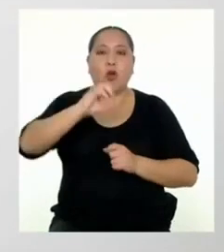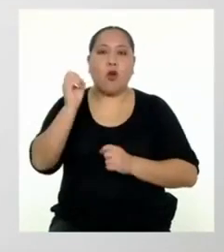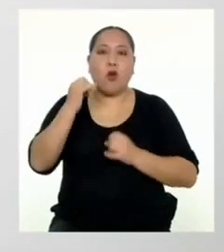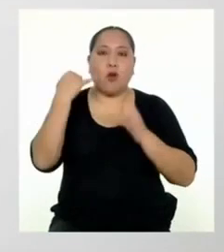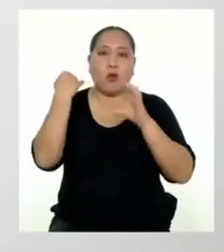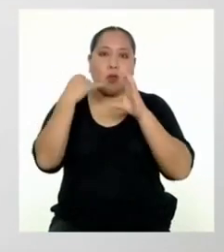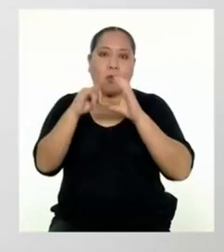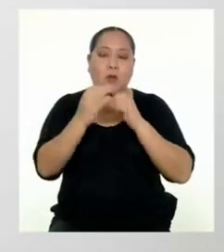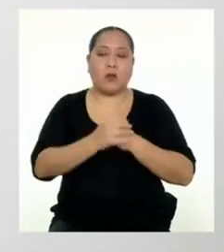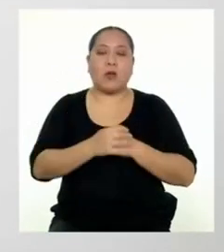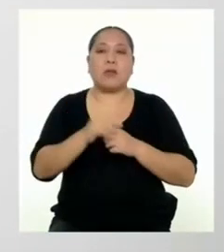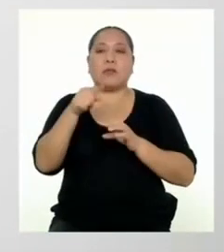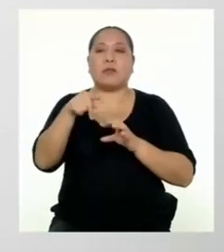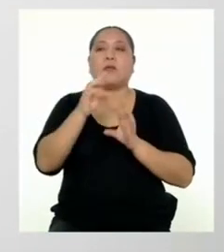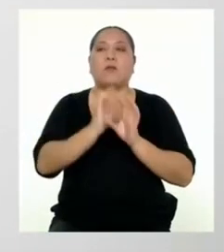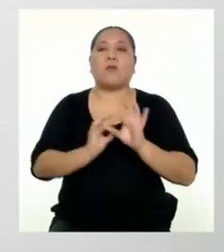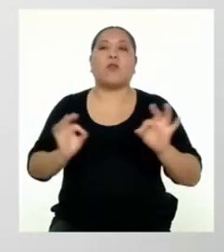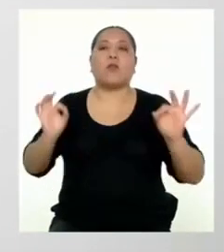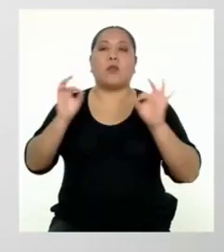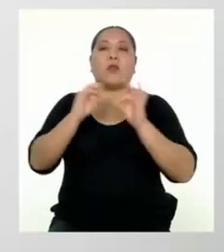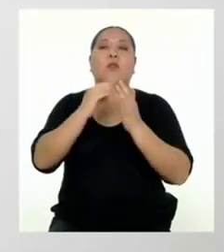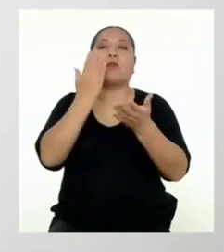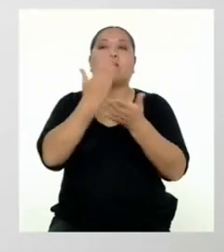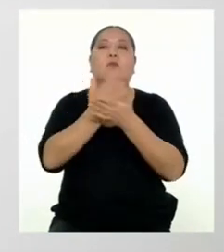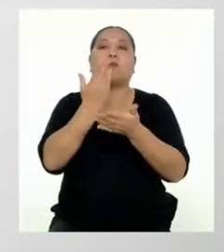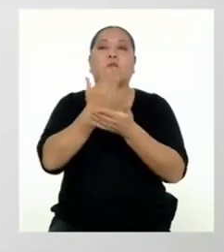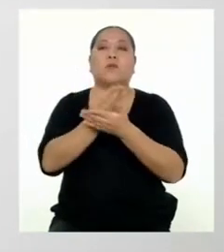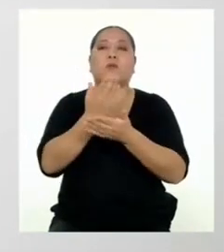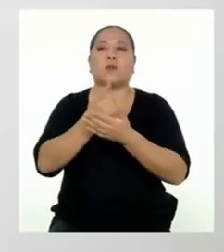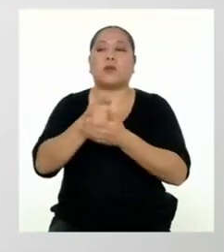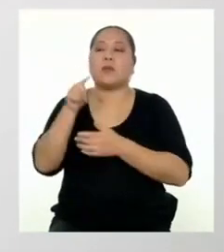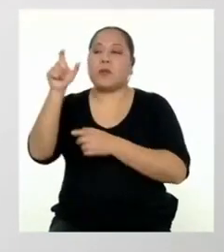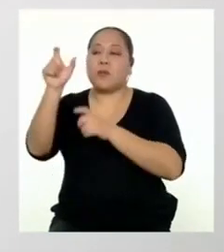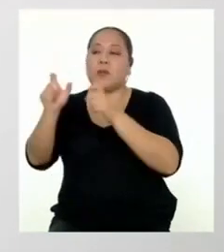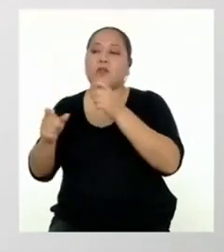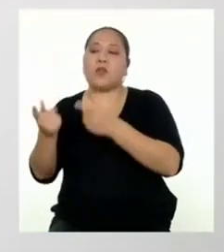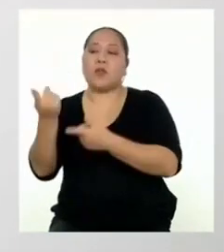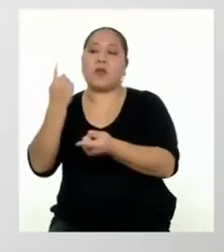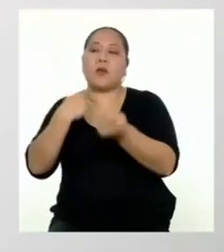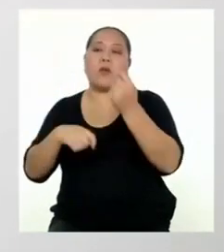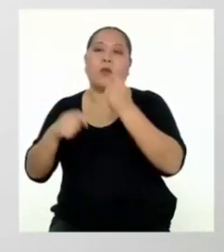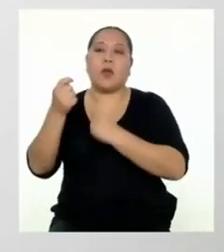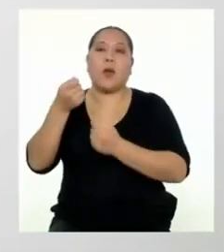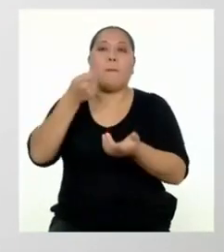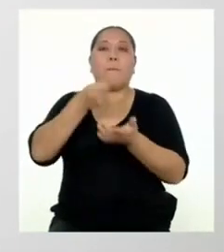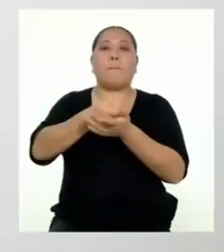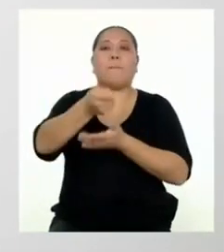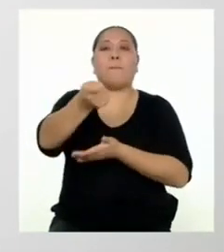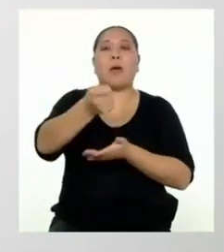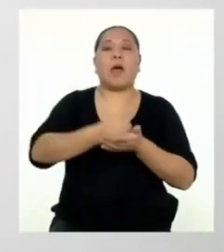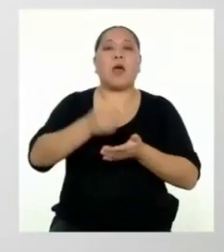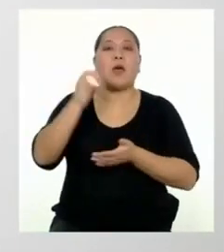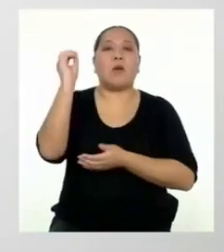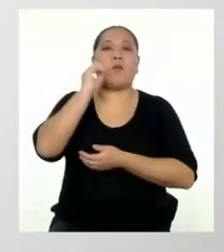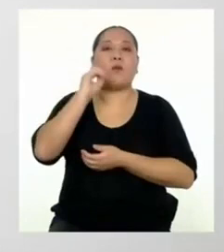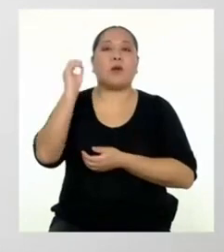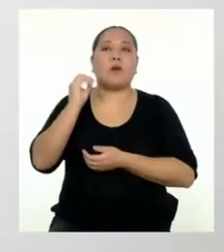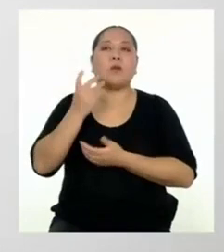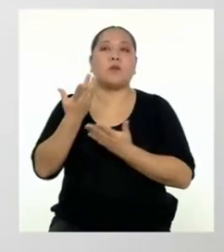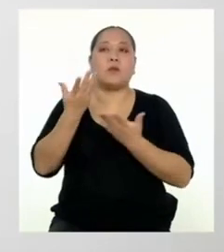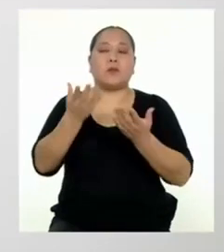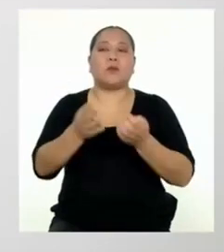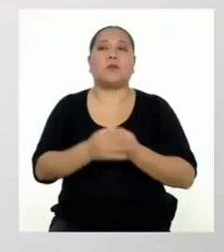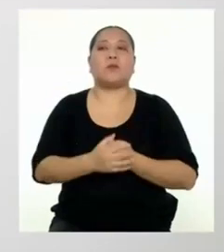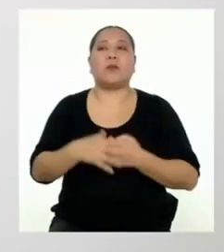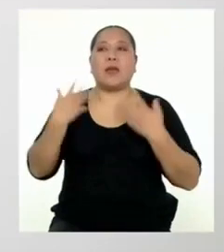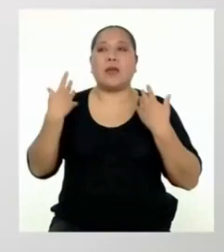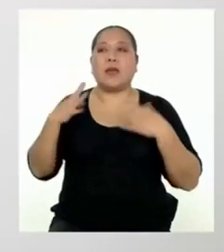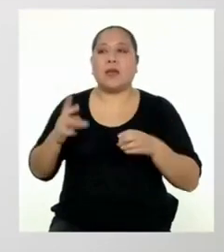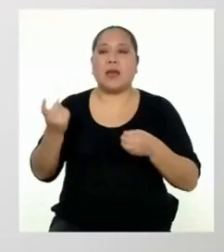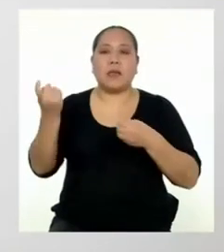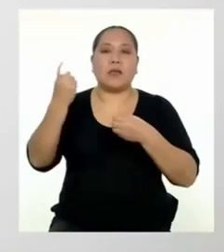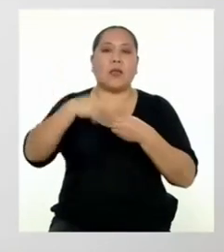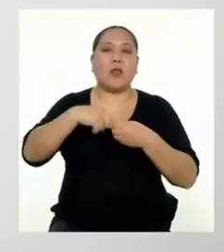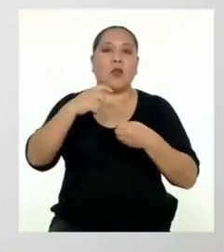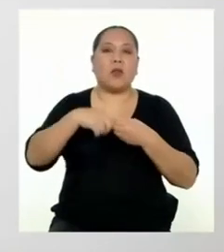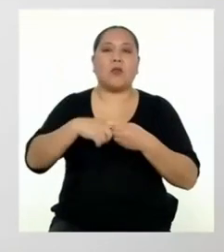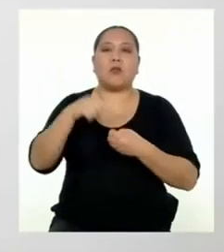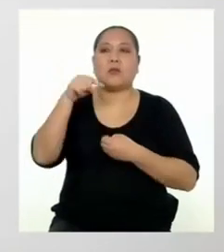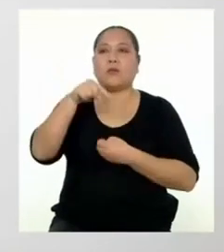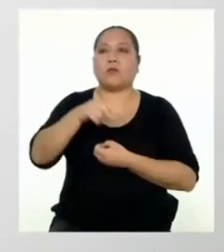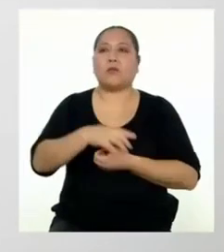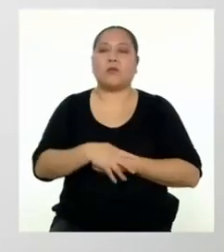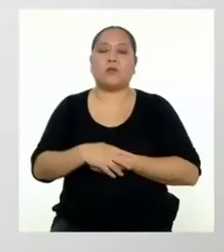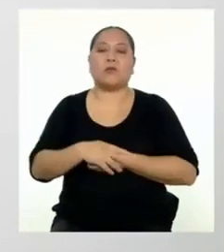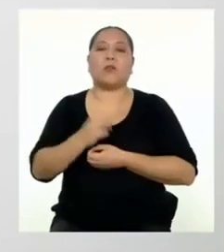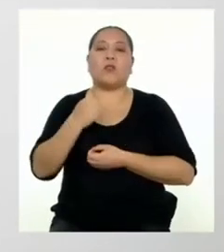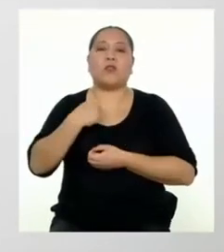es muy importante porque así aseguramos que quien nos vendió el producto esté pagando los impuestos que corresponden, que ya están incluidos en el